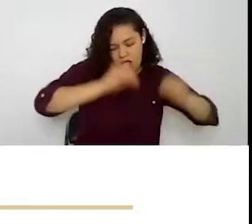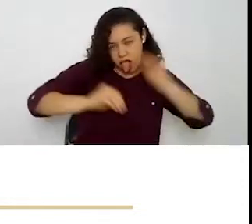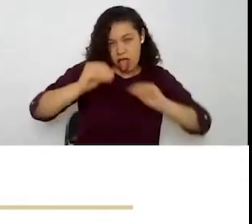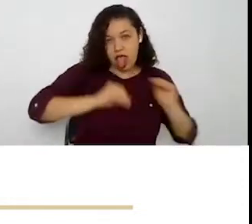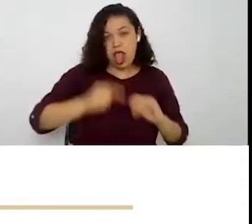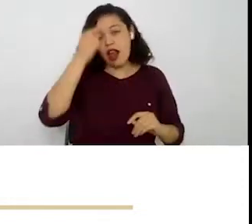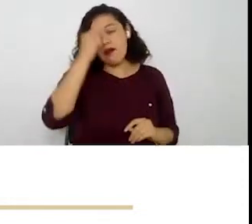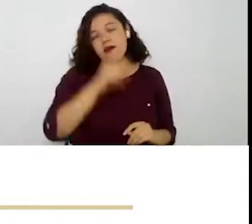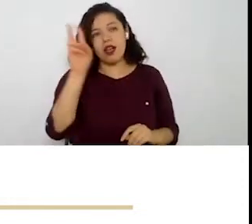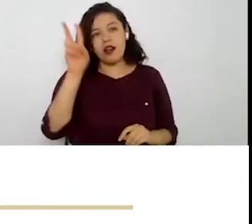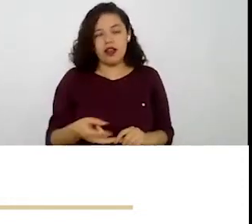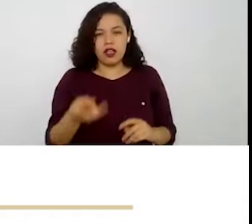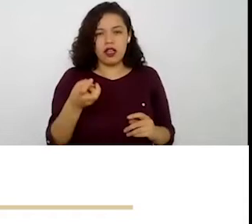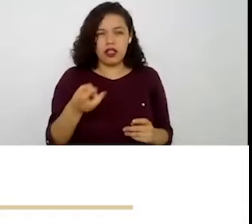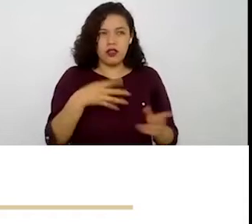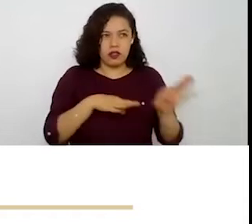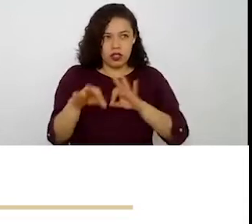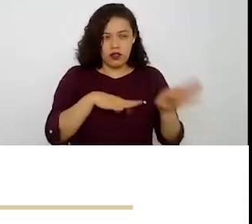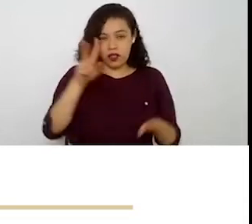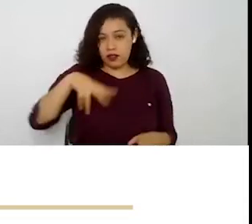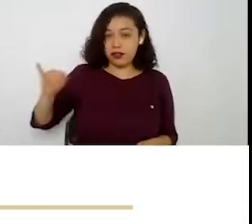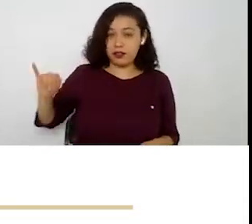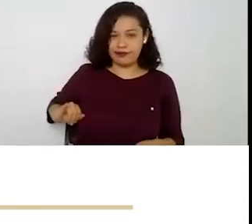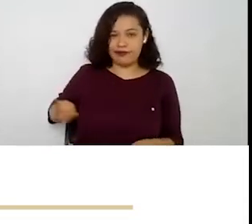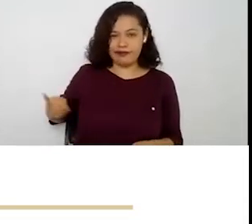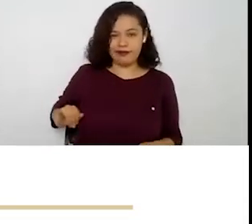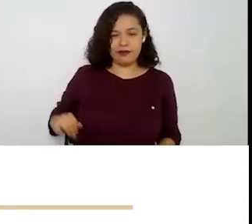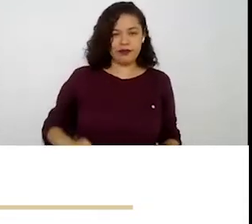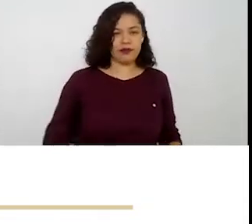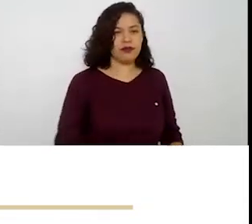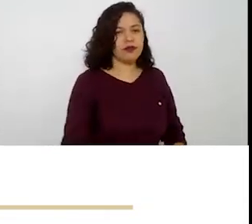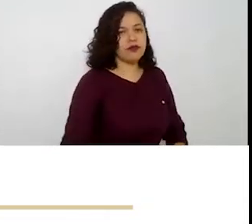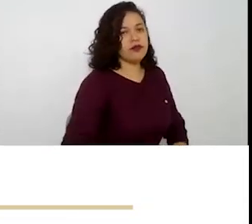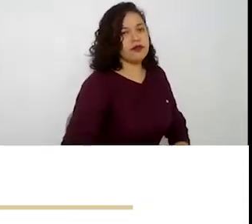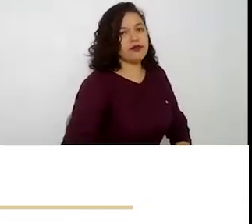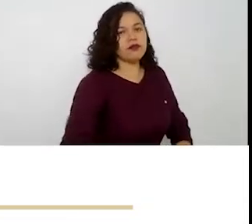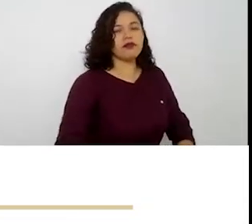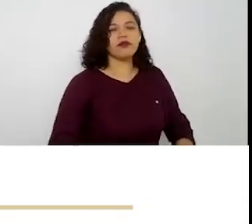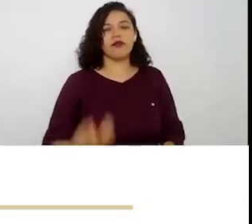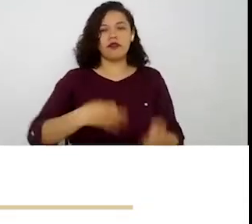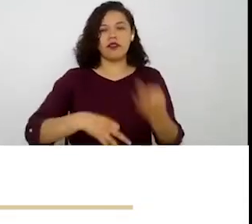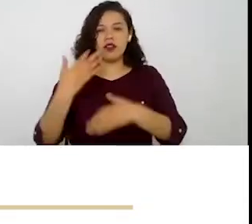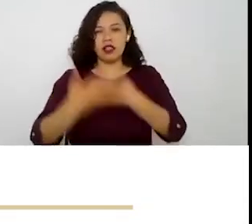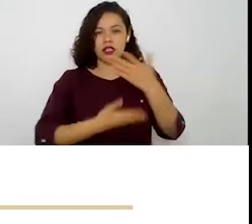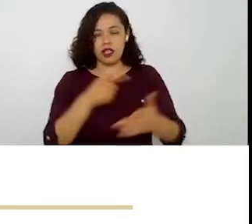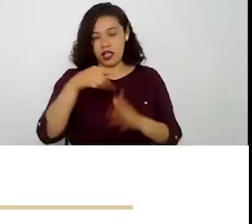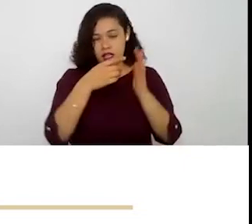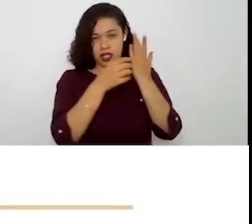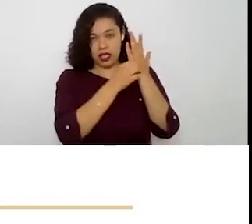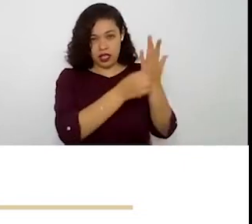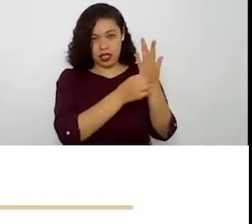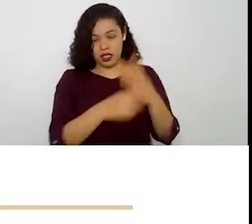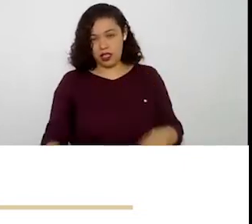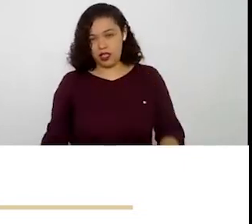verdad es que este fue un trabajo interesante Porque todos los servicios que ahí se señalan los sacamos en su momento